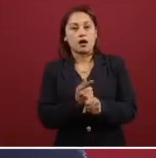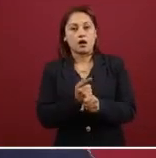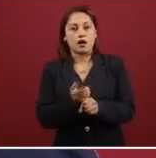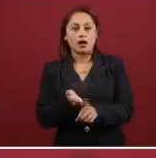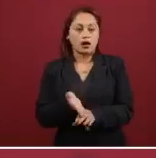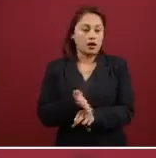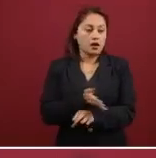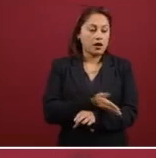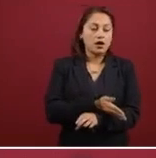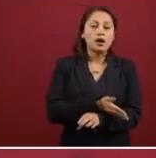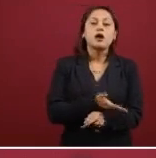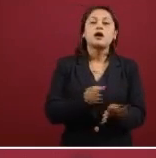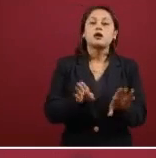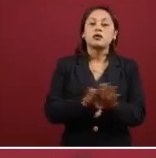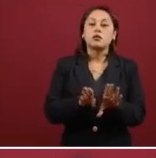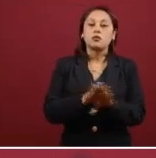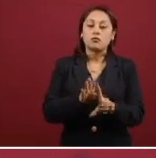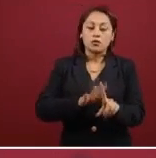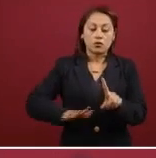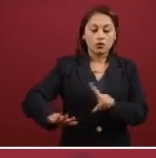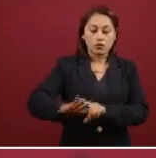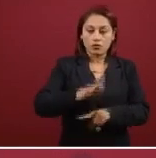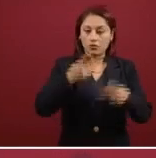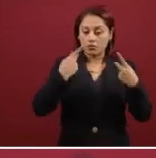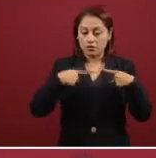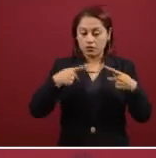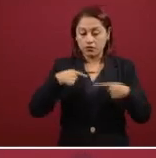al que se ha llegado,